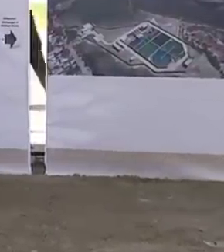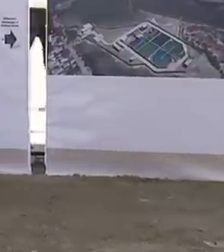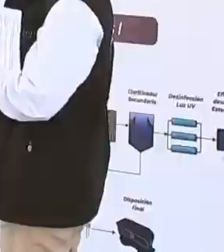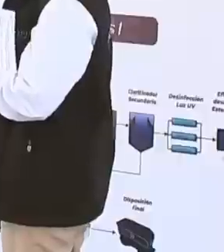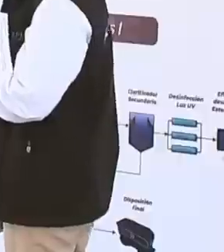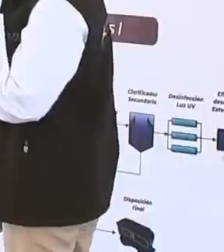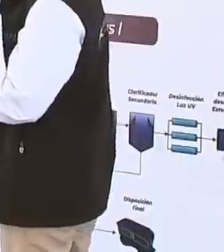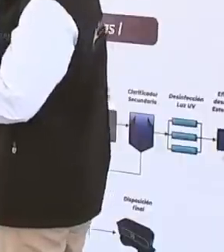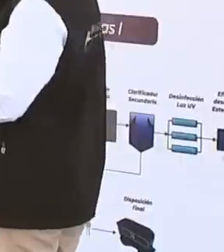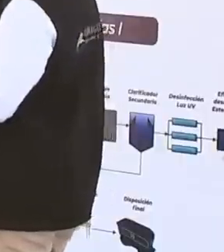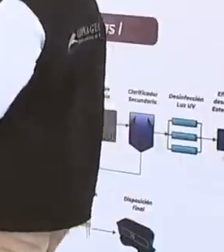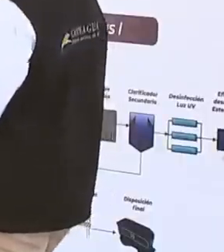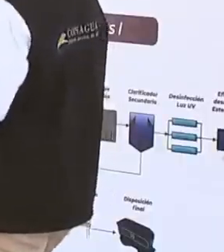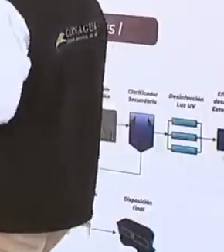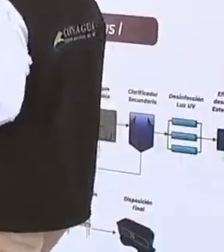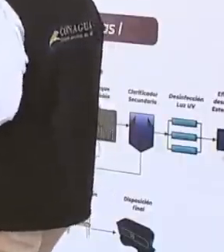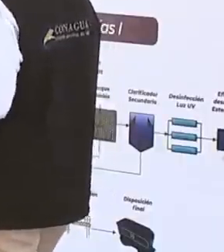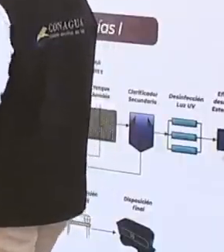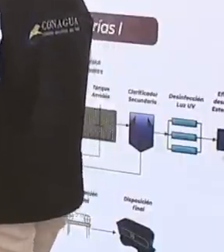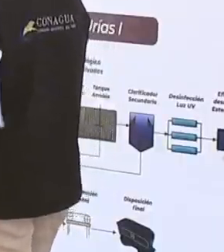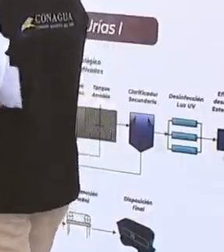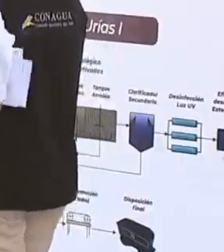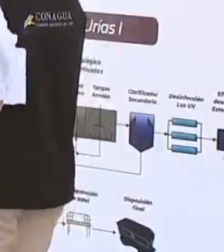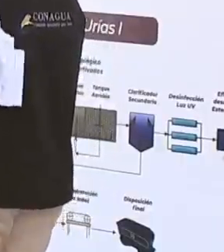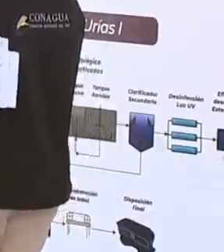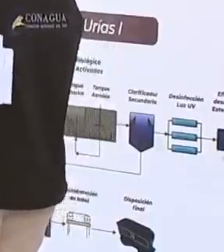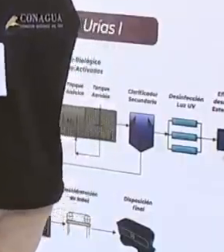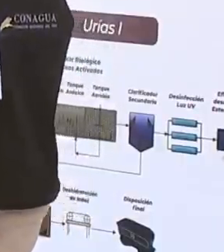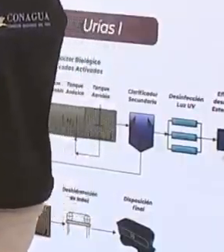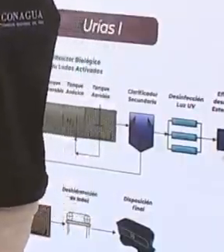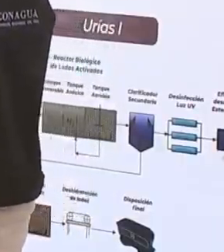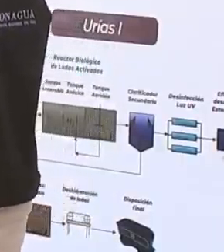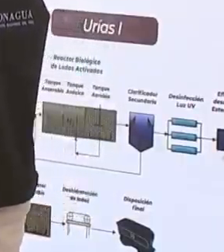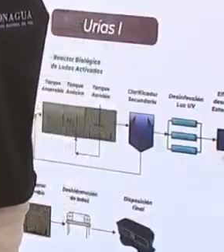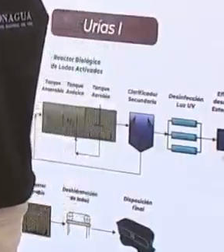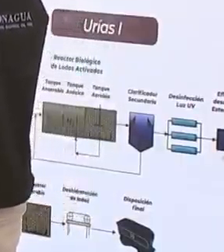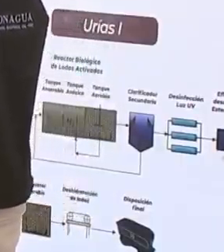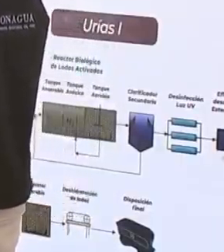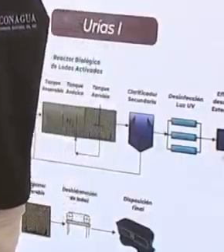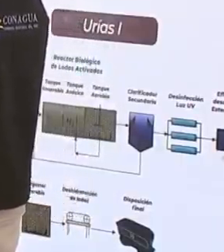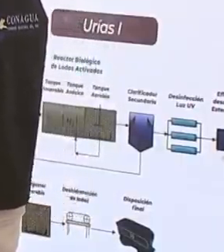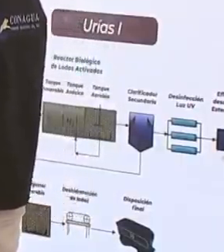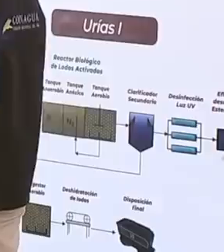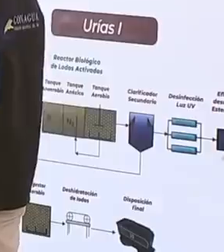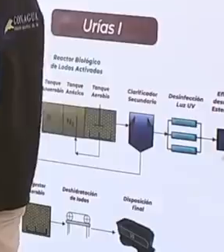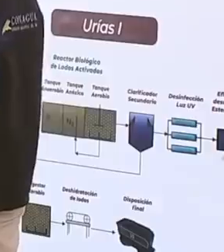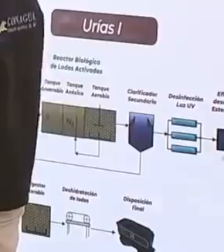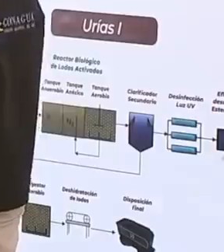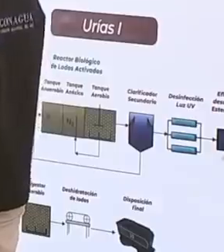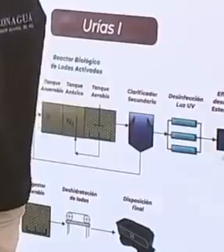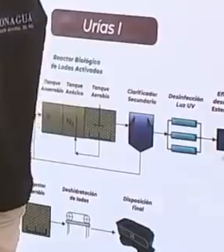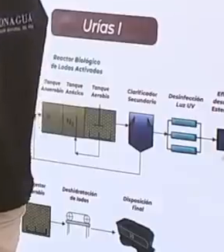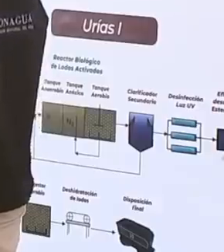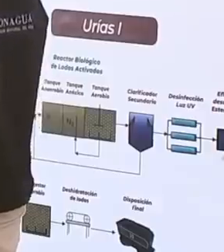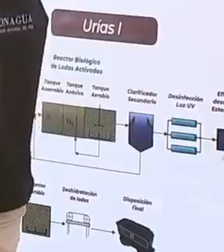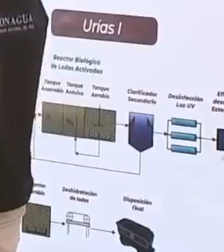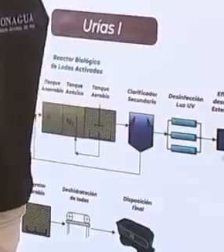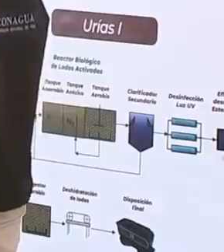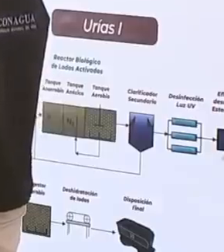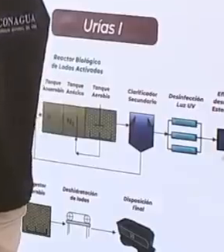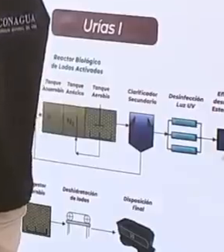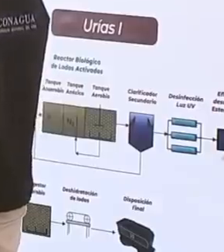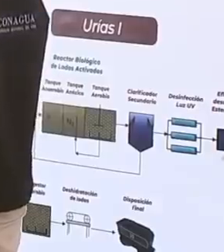una obra que hicimos junto con el gobierno de Sinaloa. El gobernador, como usted sabe, siempre ha apoyado los temas de agua. Es una gente